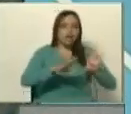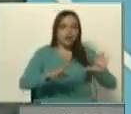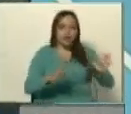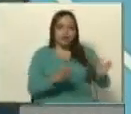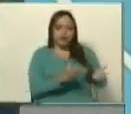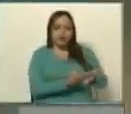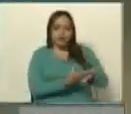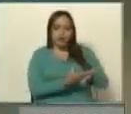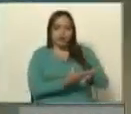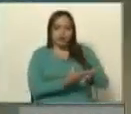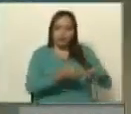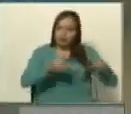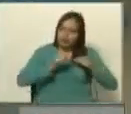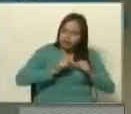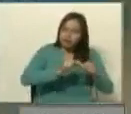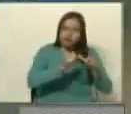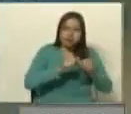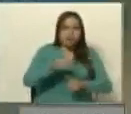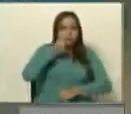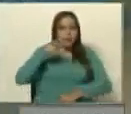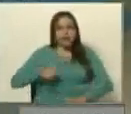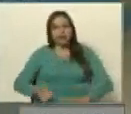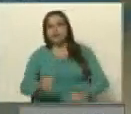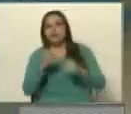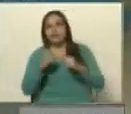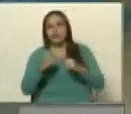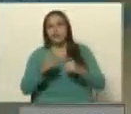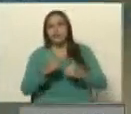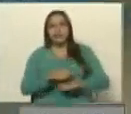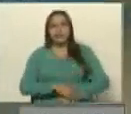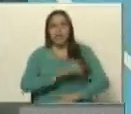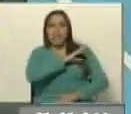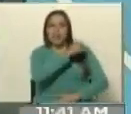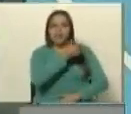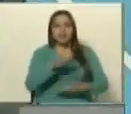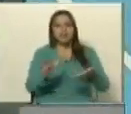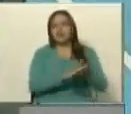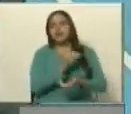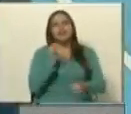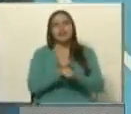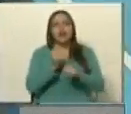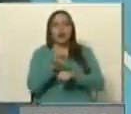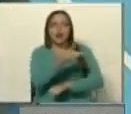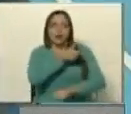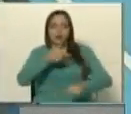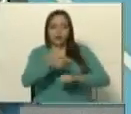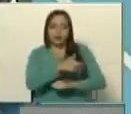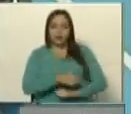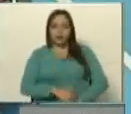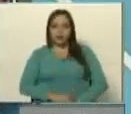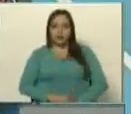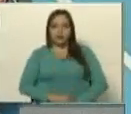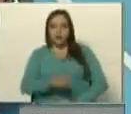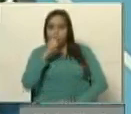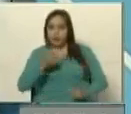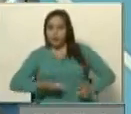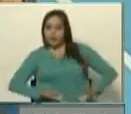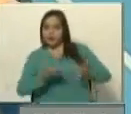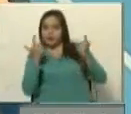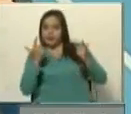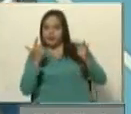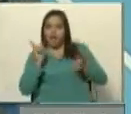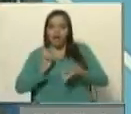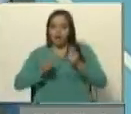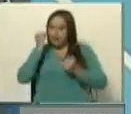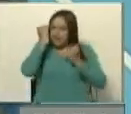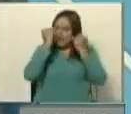del pueblo empoderado es el jefe de la gestión de gobierno a la final, que impide que un invento, que